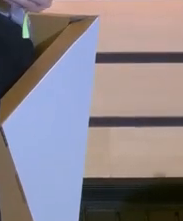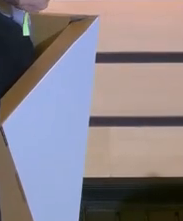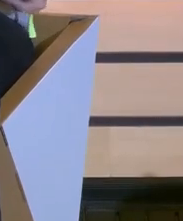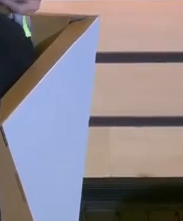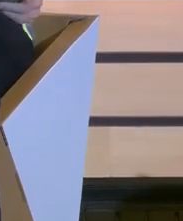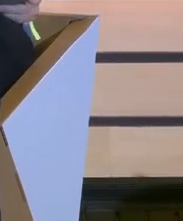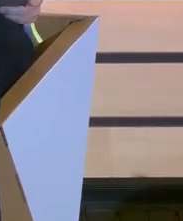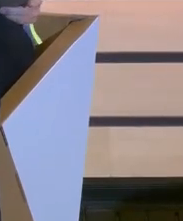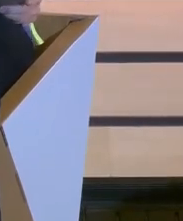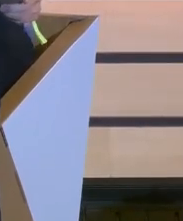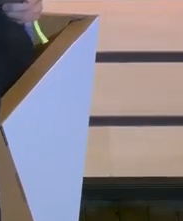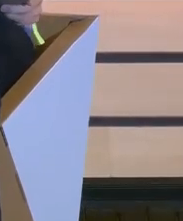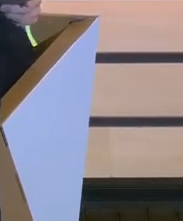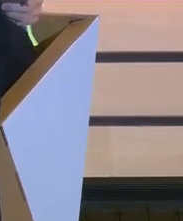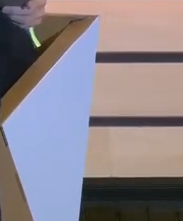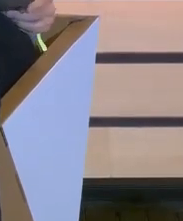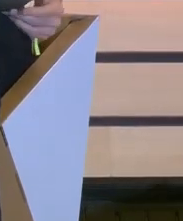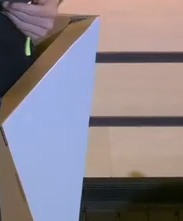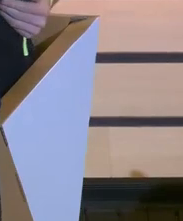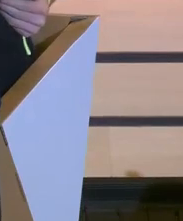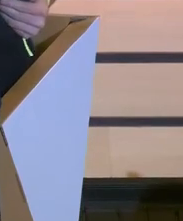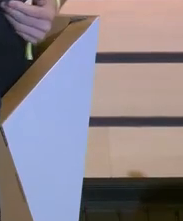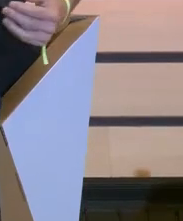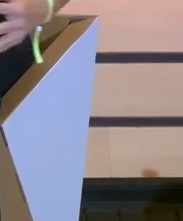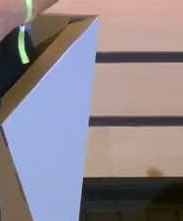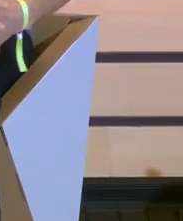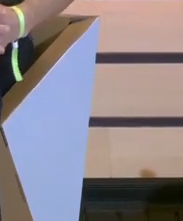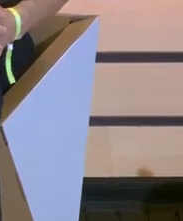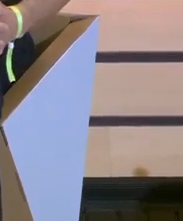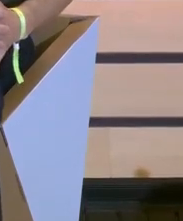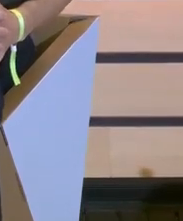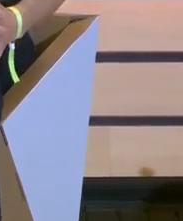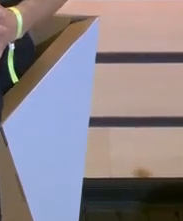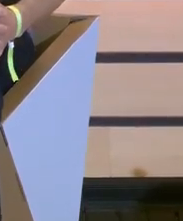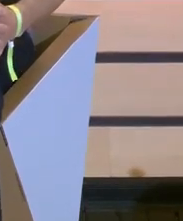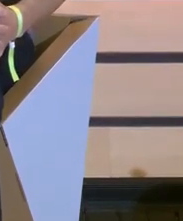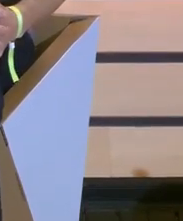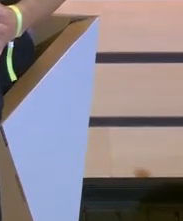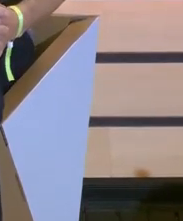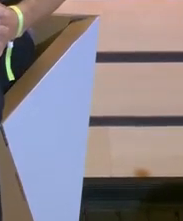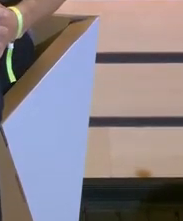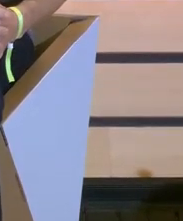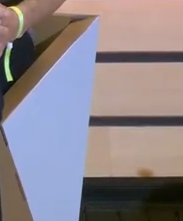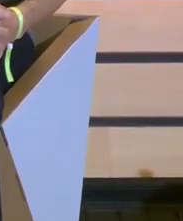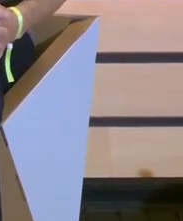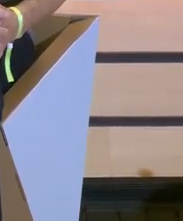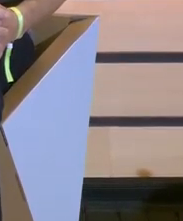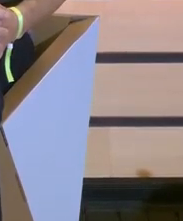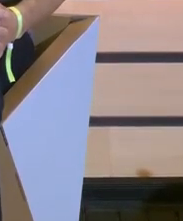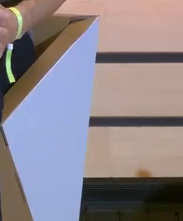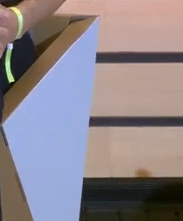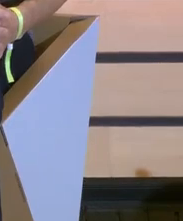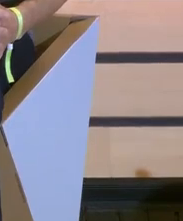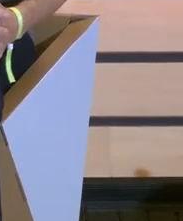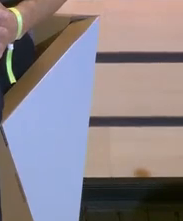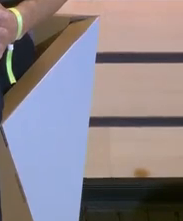social o en riesgo? ¿Pero cómo es la relación con estas personas? cómo llegan a vosotros, si trabajáis con entidades sociales